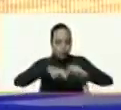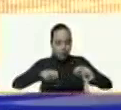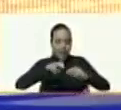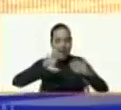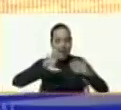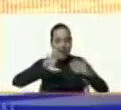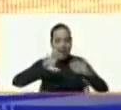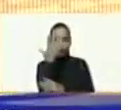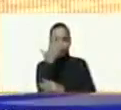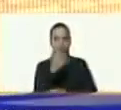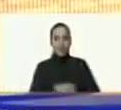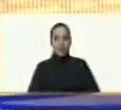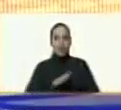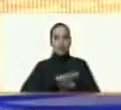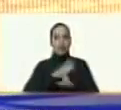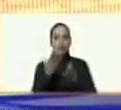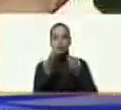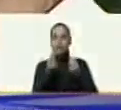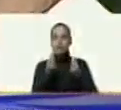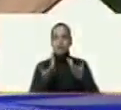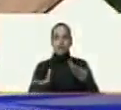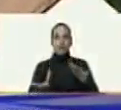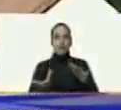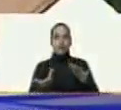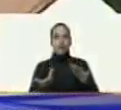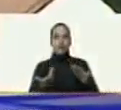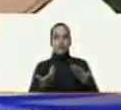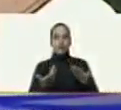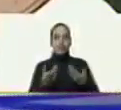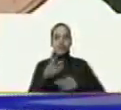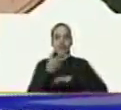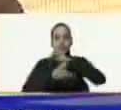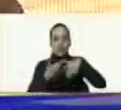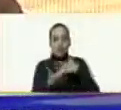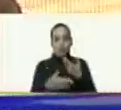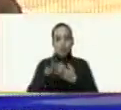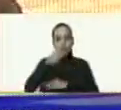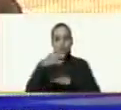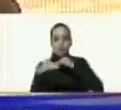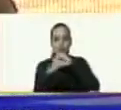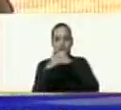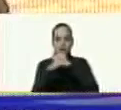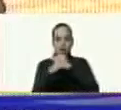madrugada. Son muchos retos parecidos para